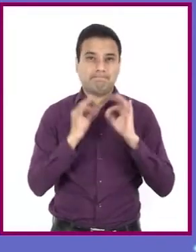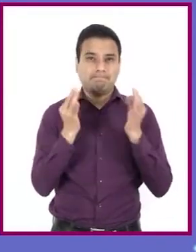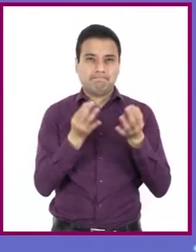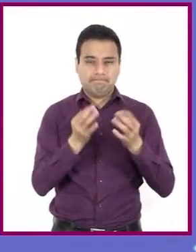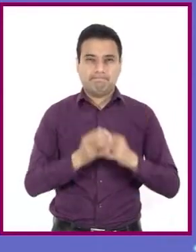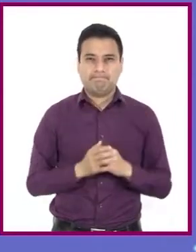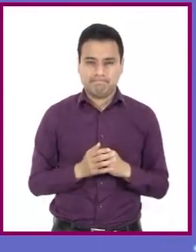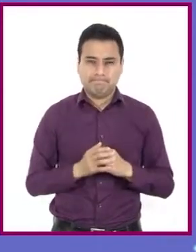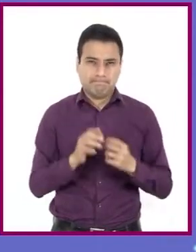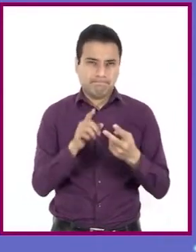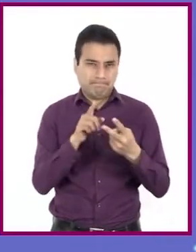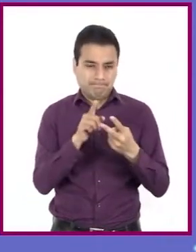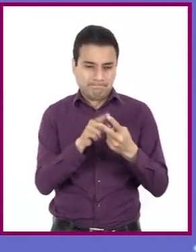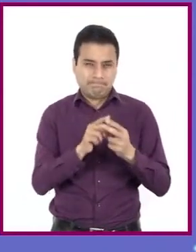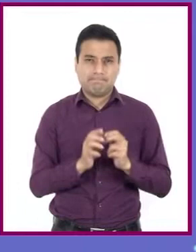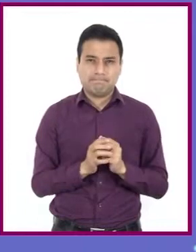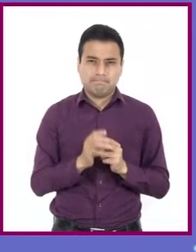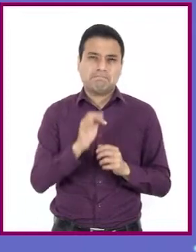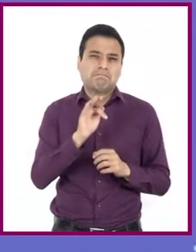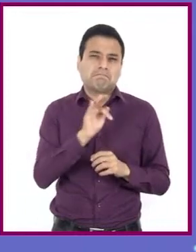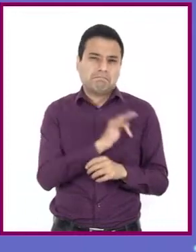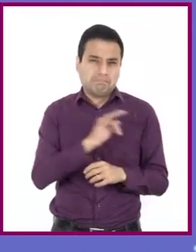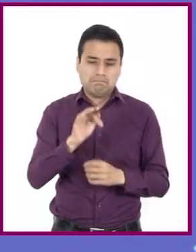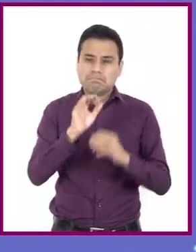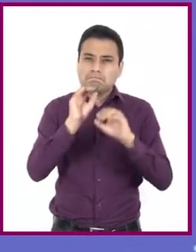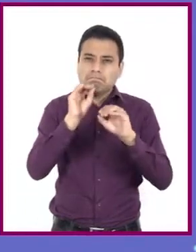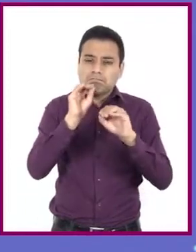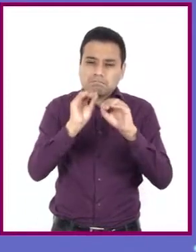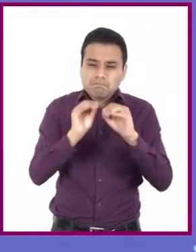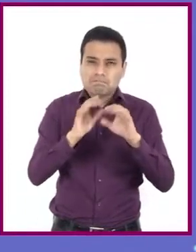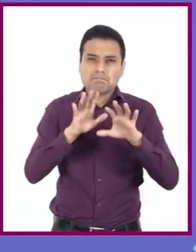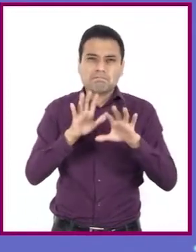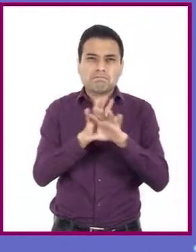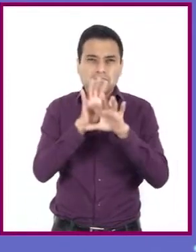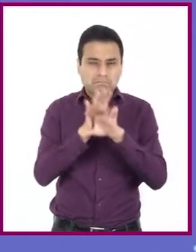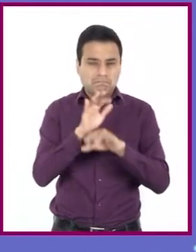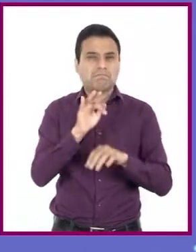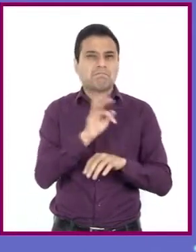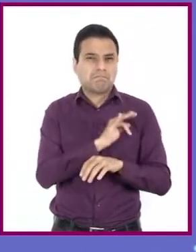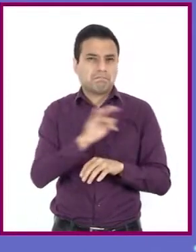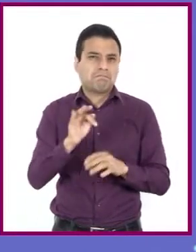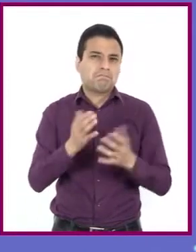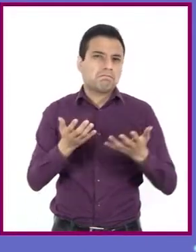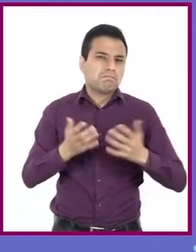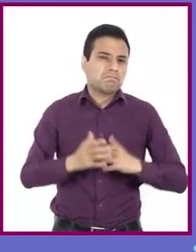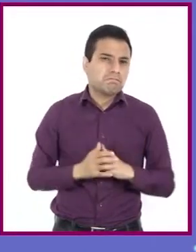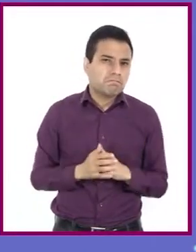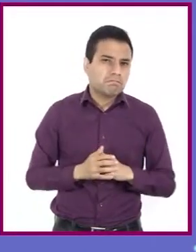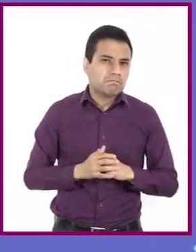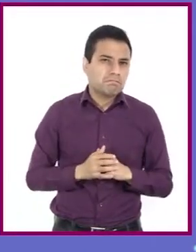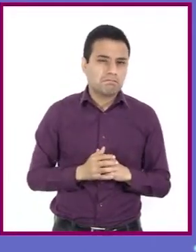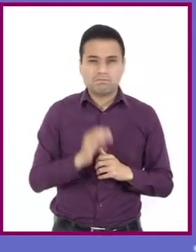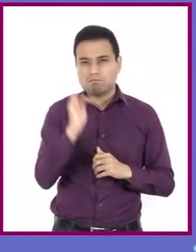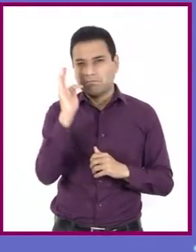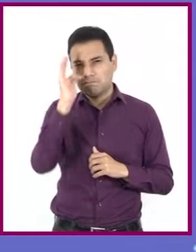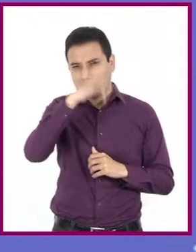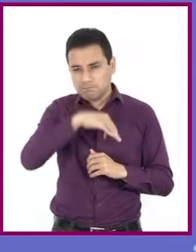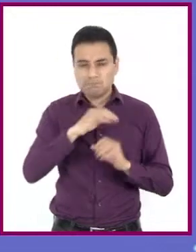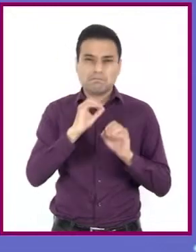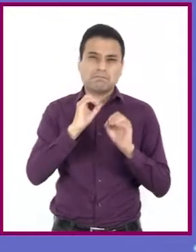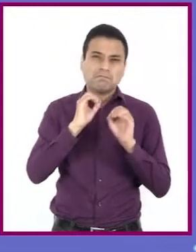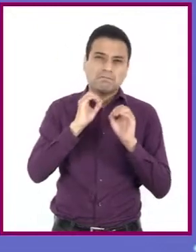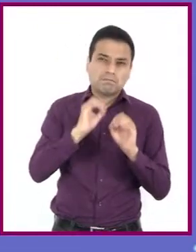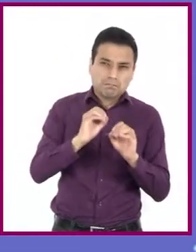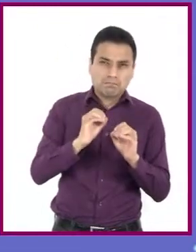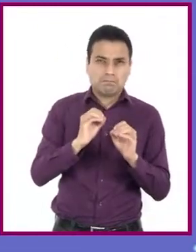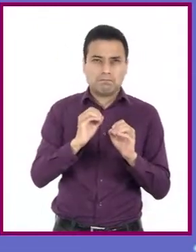figurativas pueden tener cierto grado de abstracción y ser muy esquemáticas o sintéticas. De tal